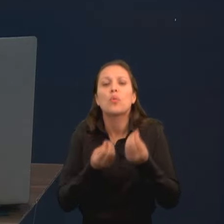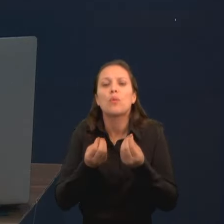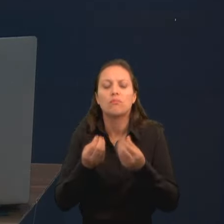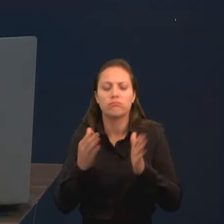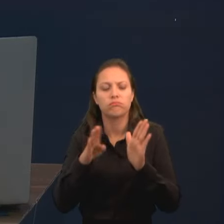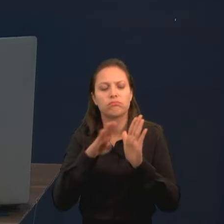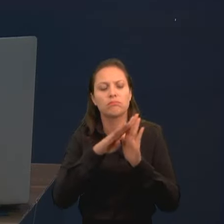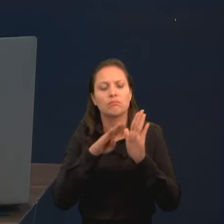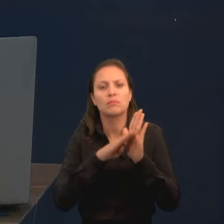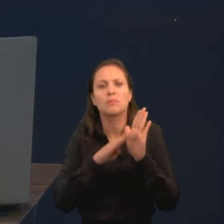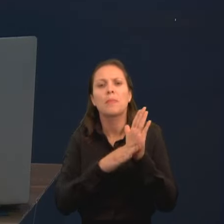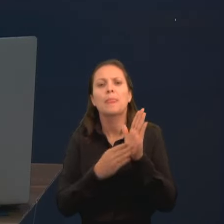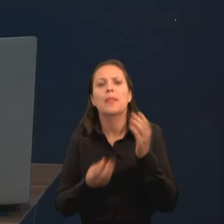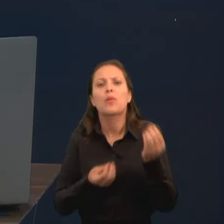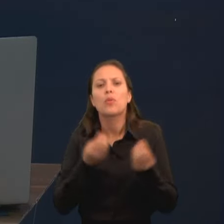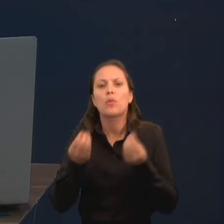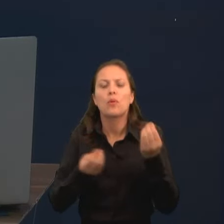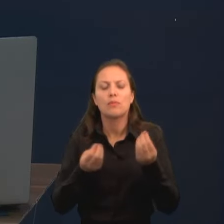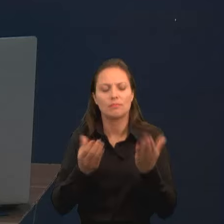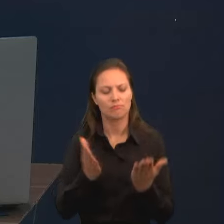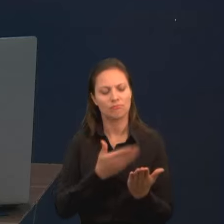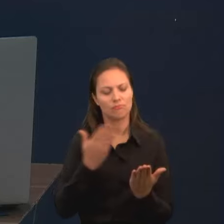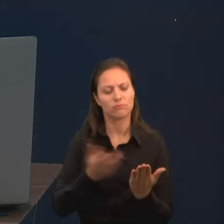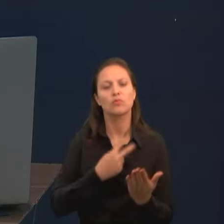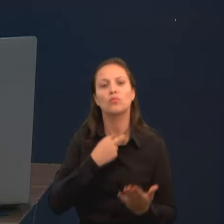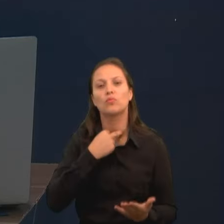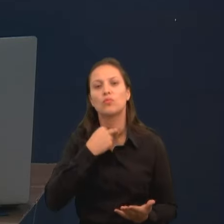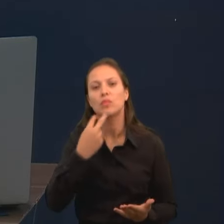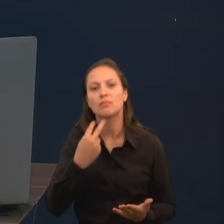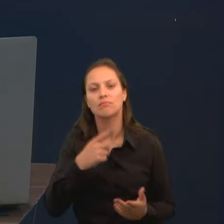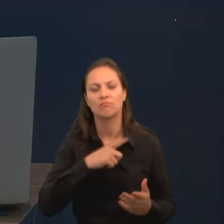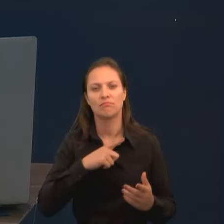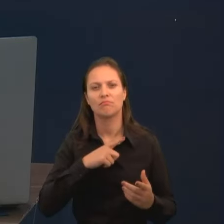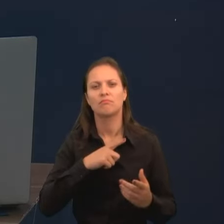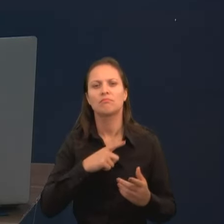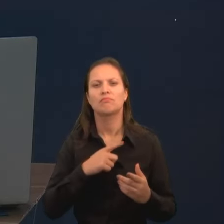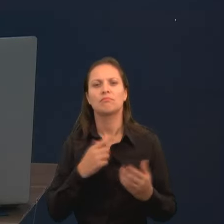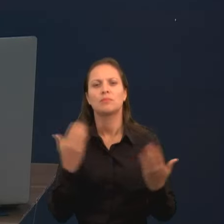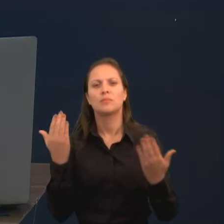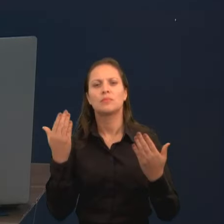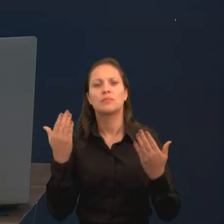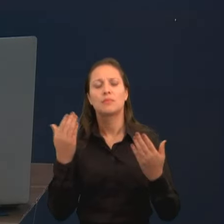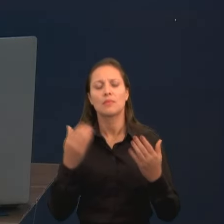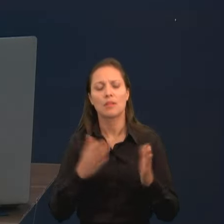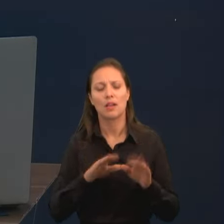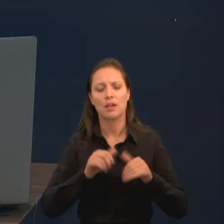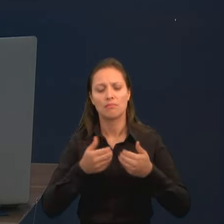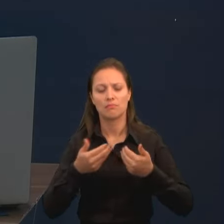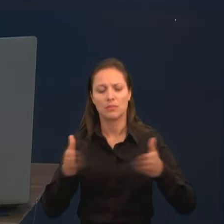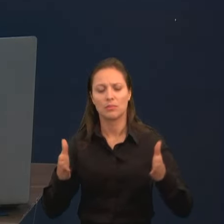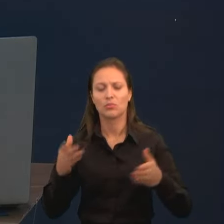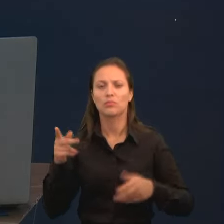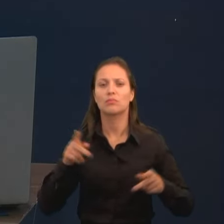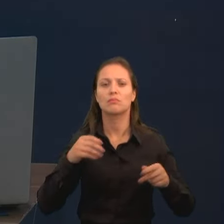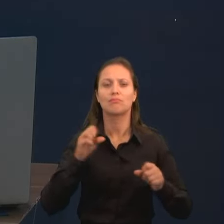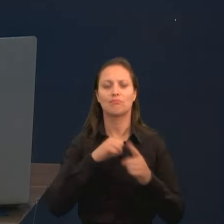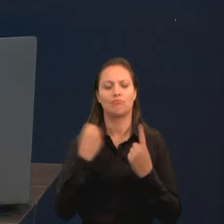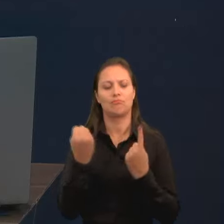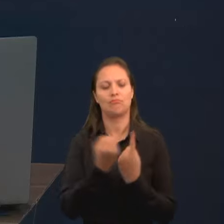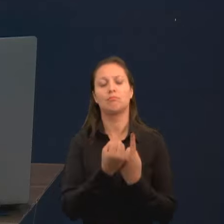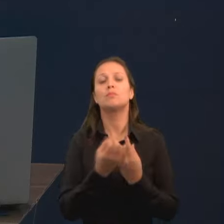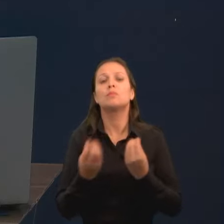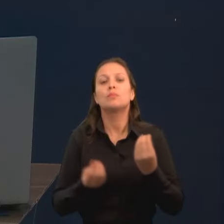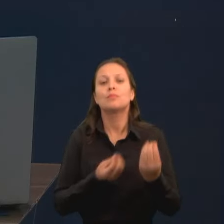determinan qué tipo de pauta y agenda política y voz va a tener la visibilidad social. Y